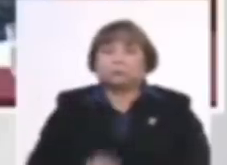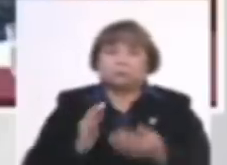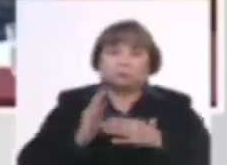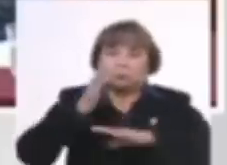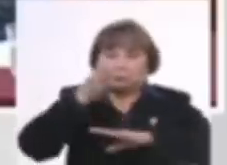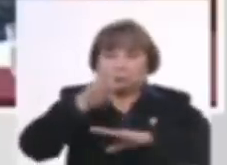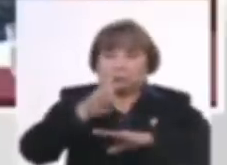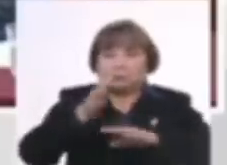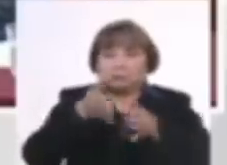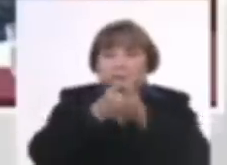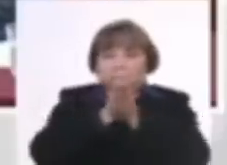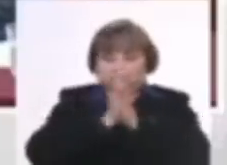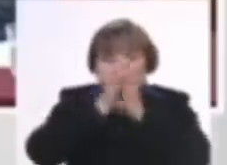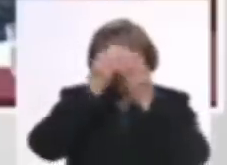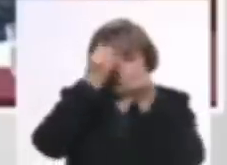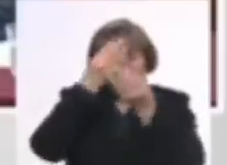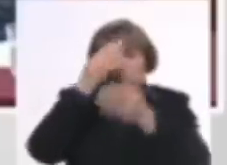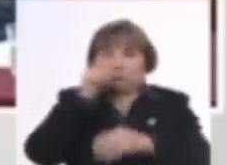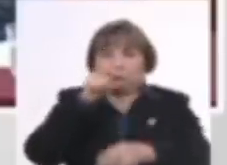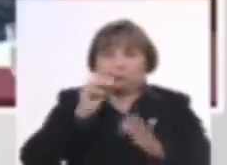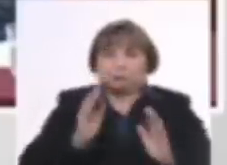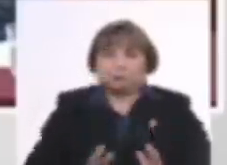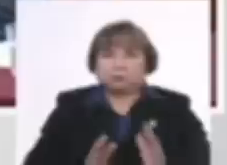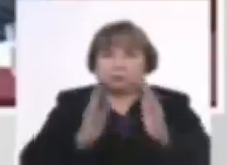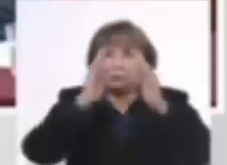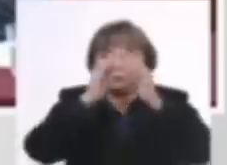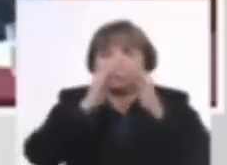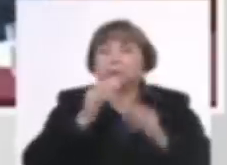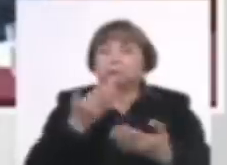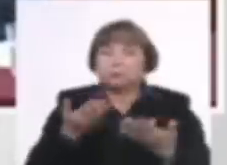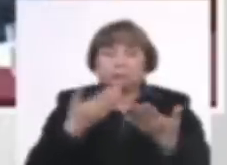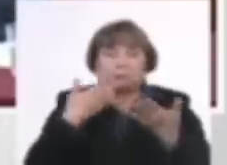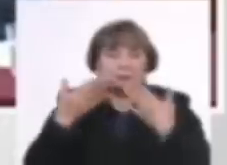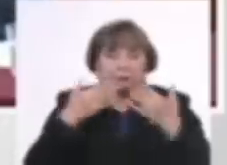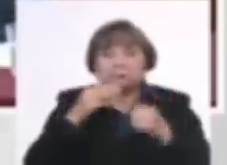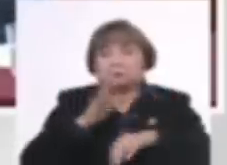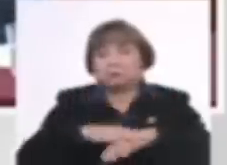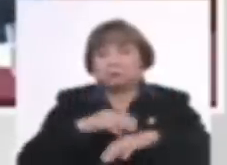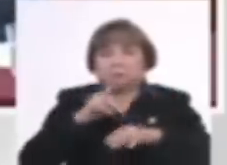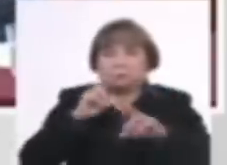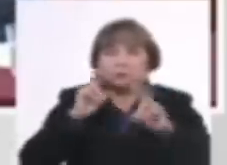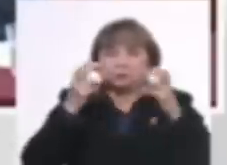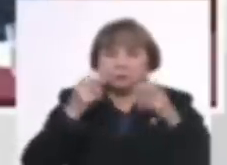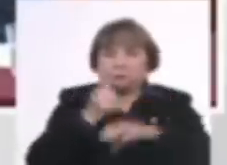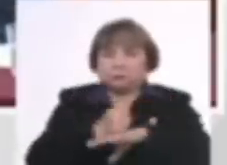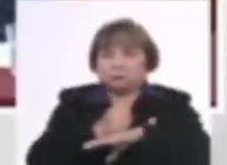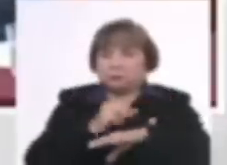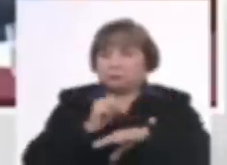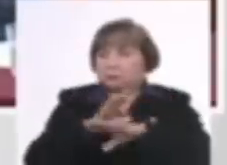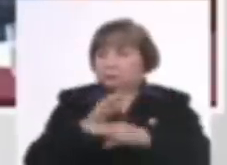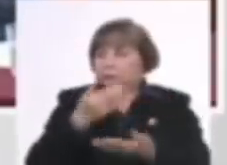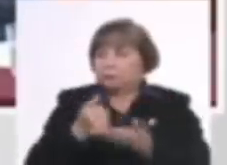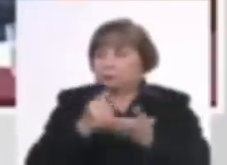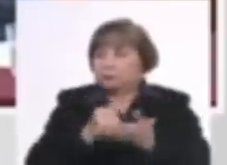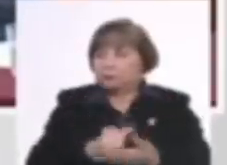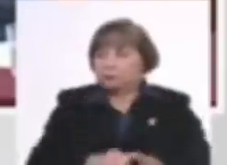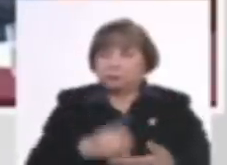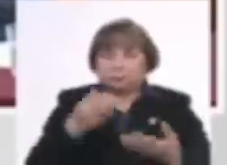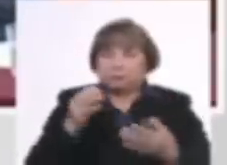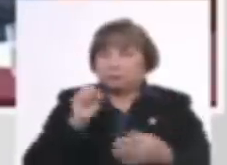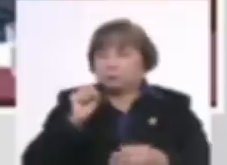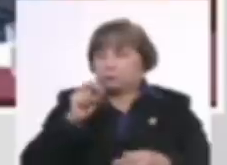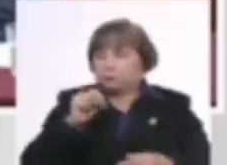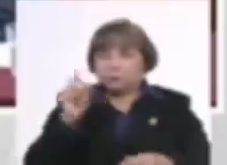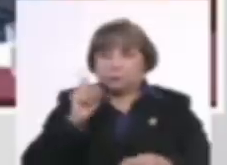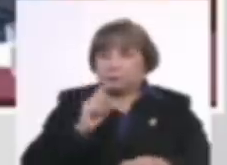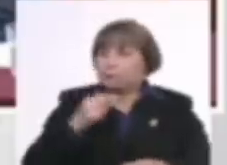va a solicitar la información a usted a Palacio de Gobierno y conversar respecto al tema de asesoramiento que usted brindaba a la empresa de Hugo Espino.